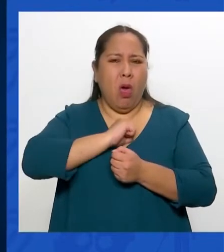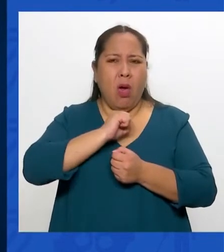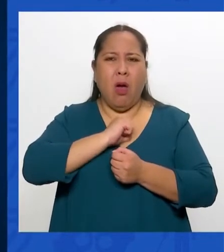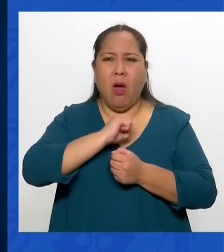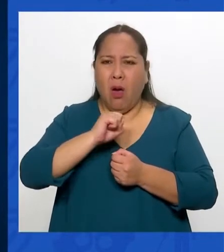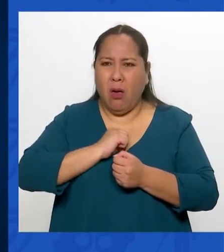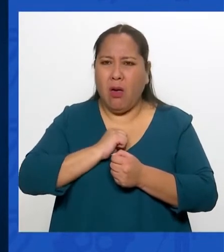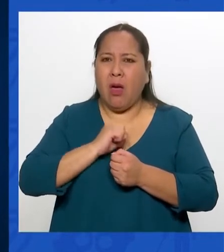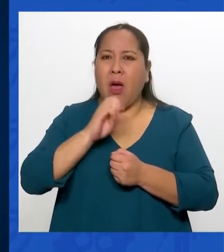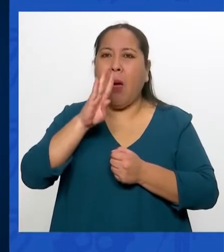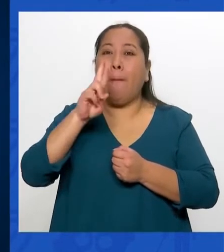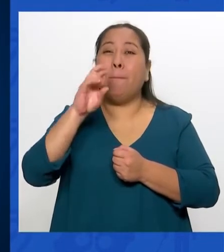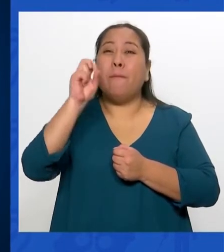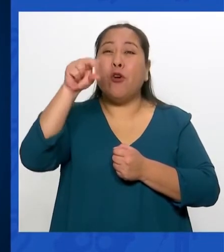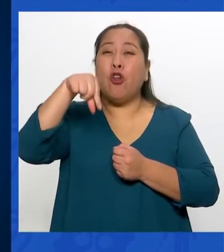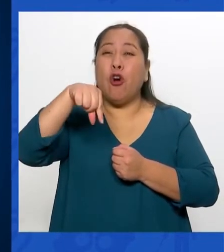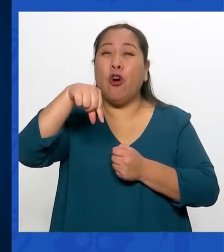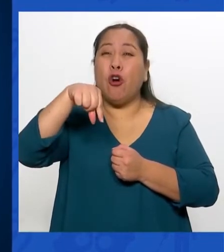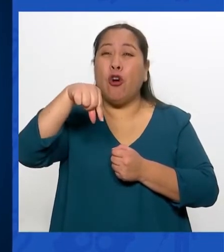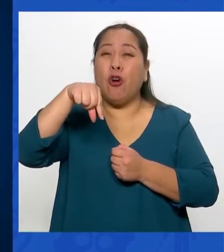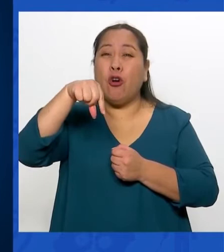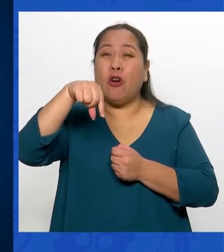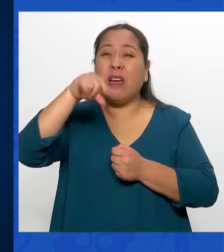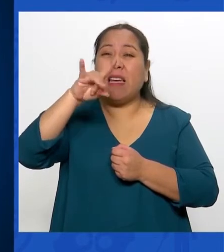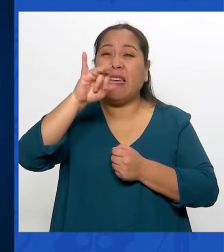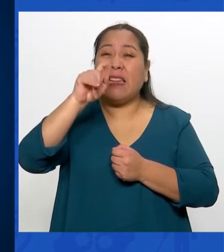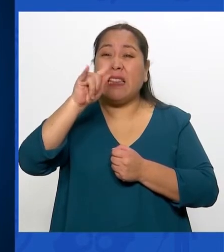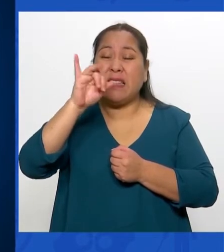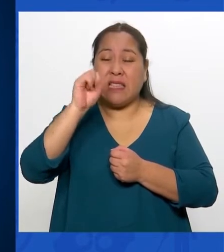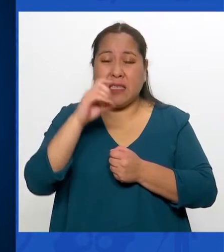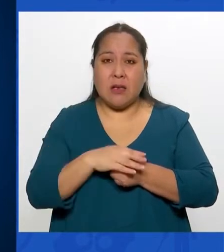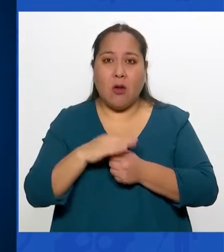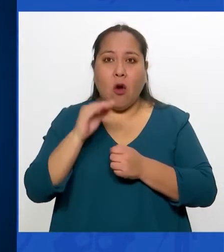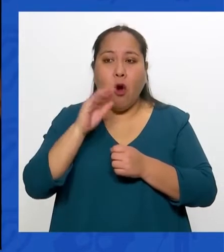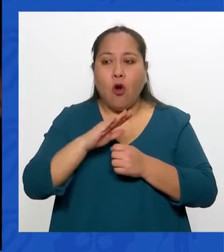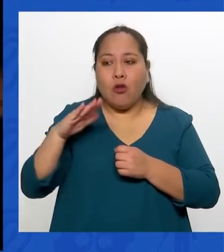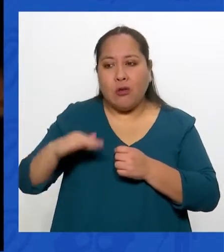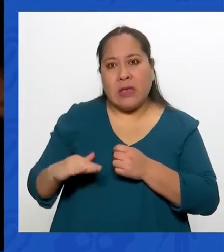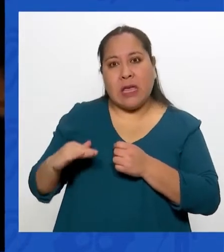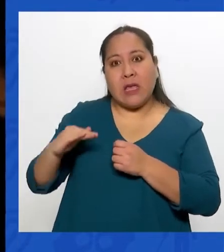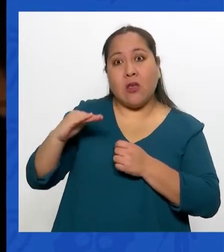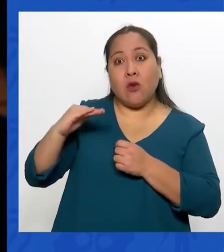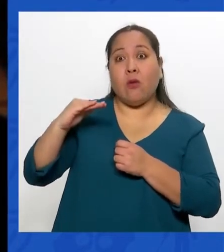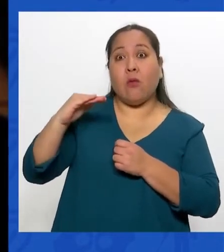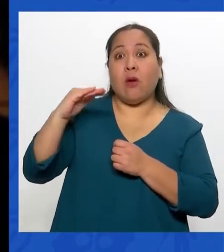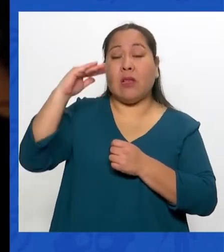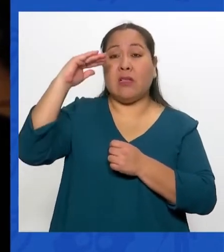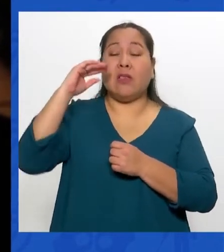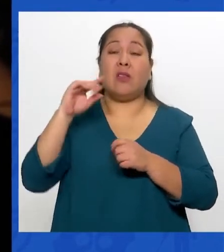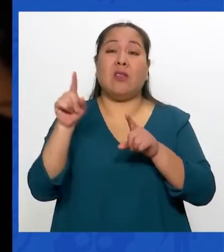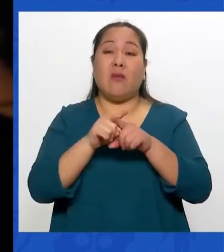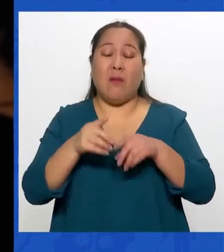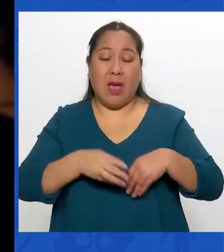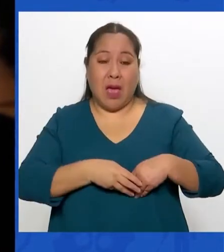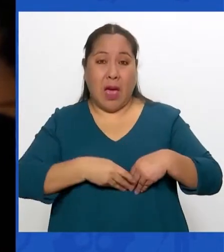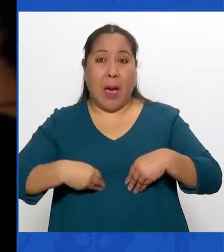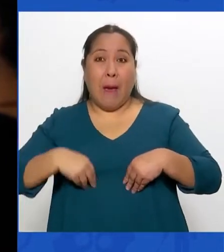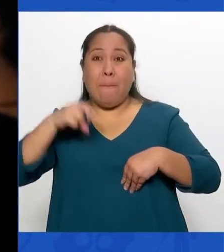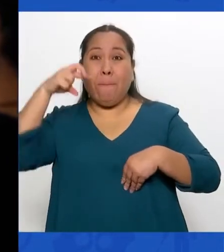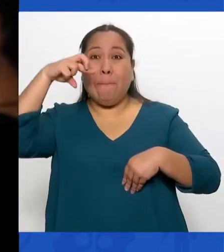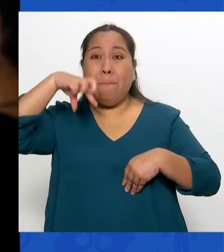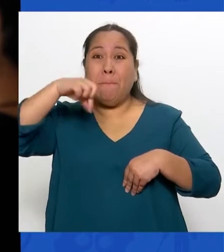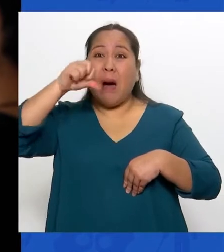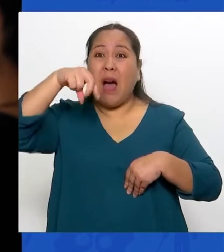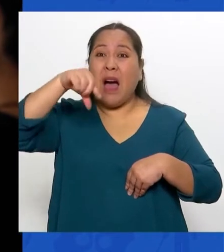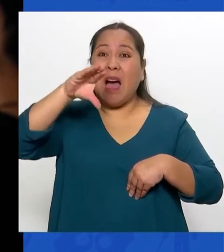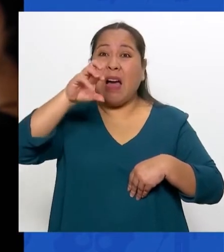a repetición, neumonías, y conforme va creciendo, como también se manifiesta a nivel del páncreas y que